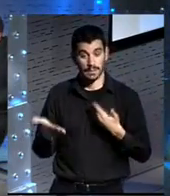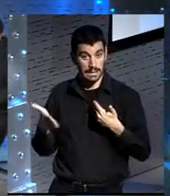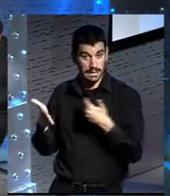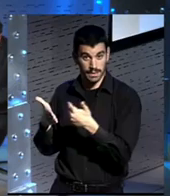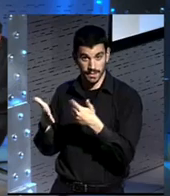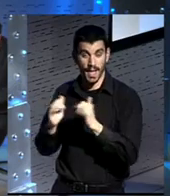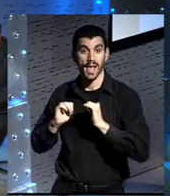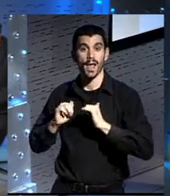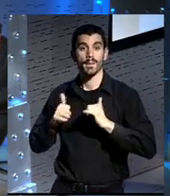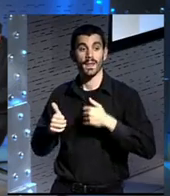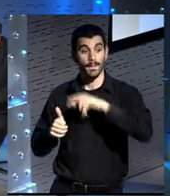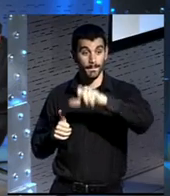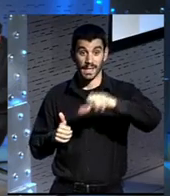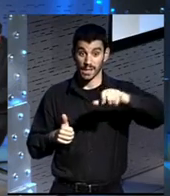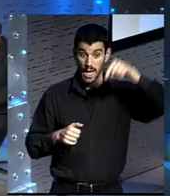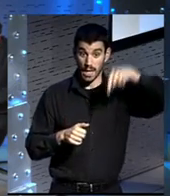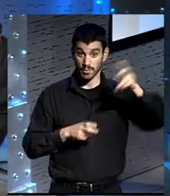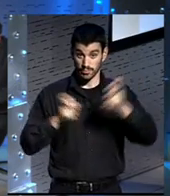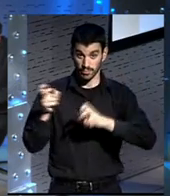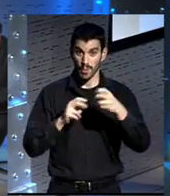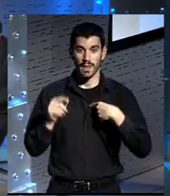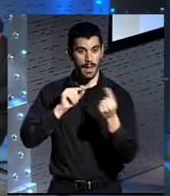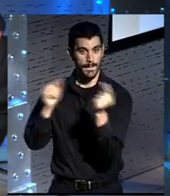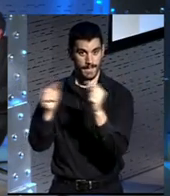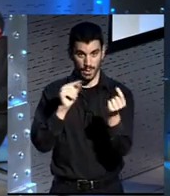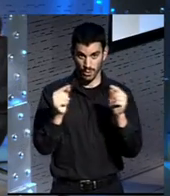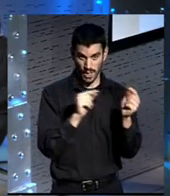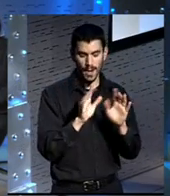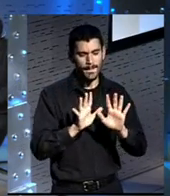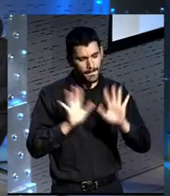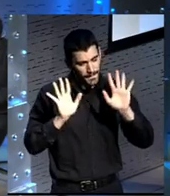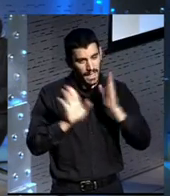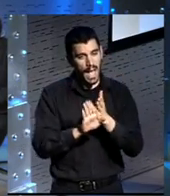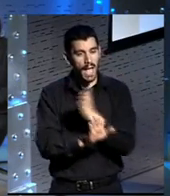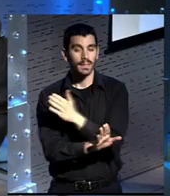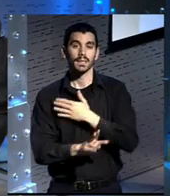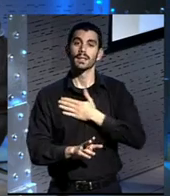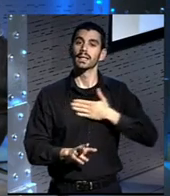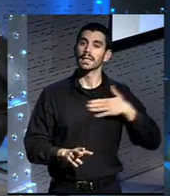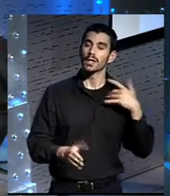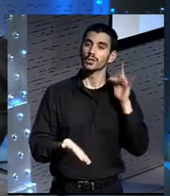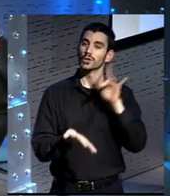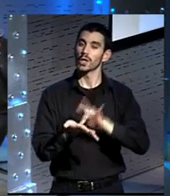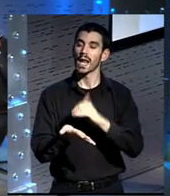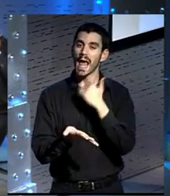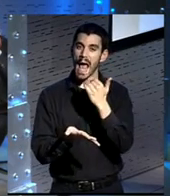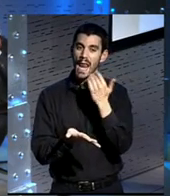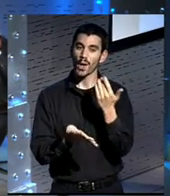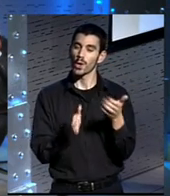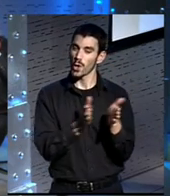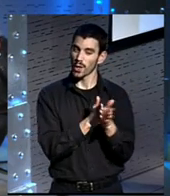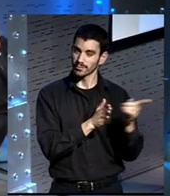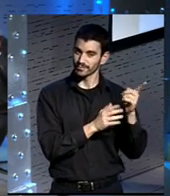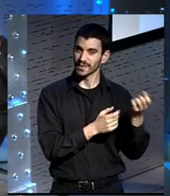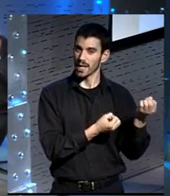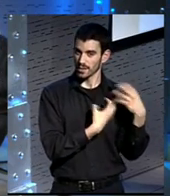quienes están aquí asistiendo a esta mesa redonda tan interesante, pero antes vamos a ir a algo que ya ha empezado a insinuar Miguel hace un instante, que es